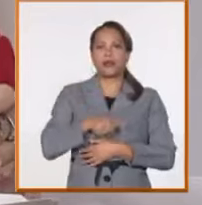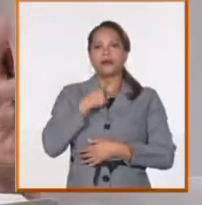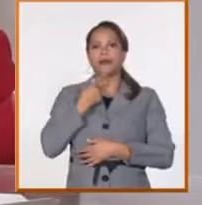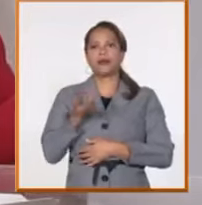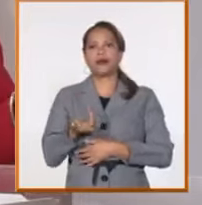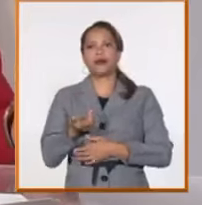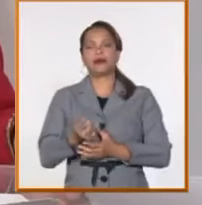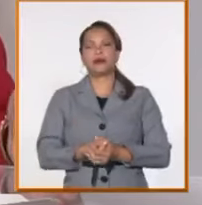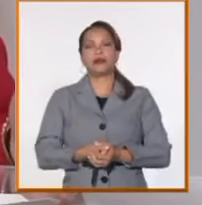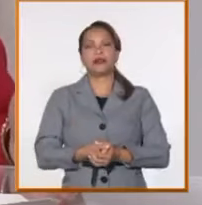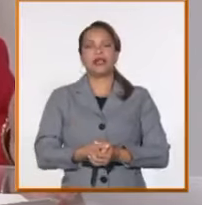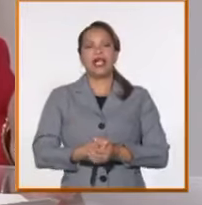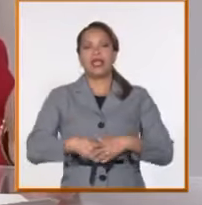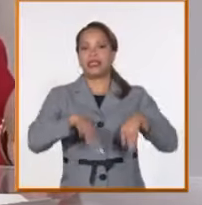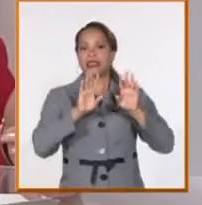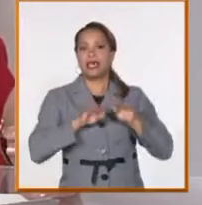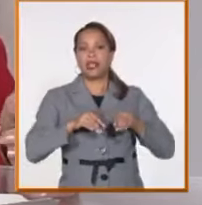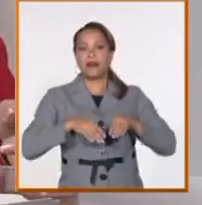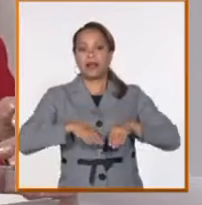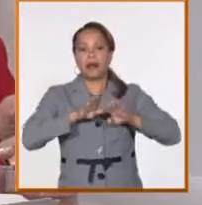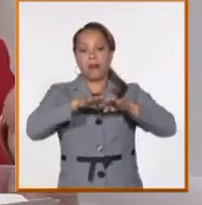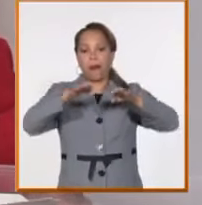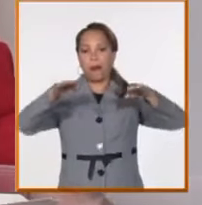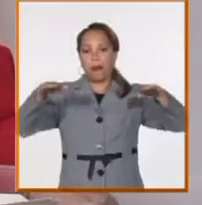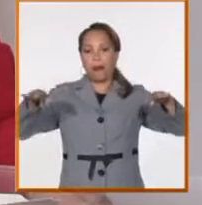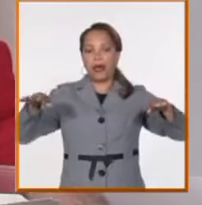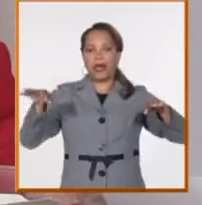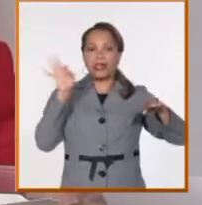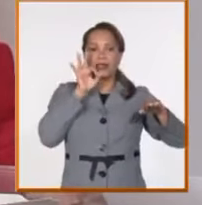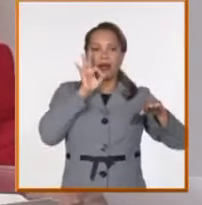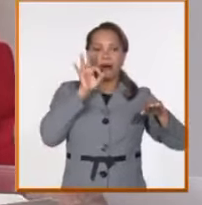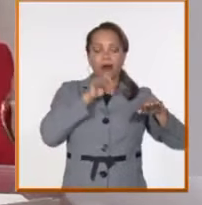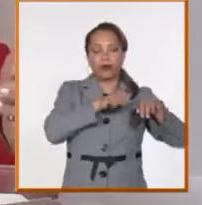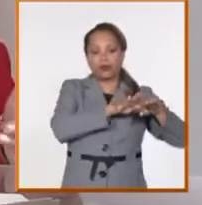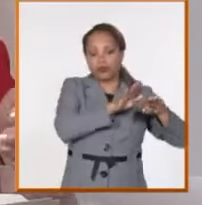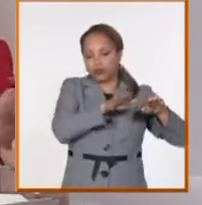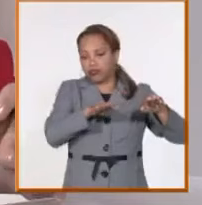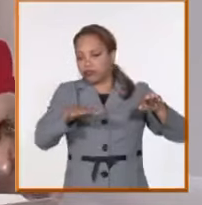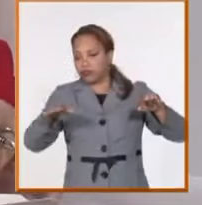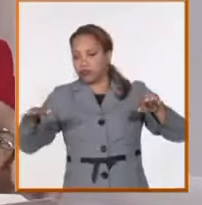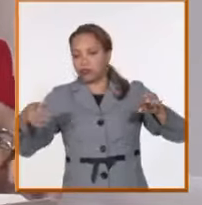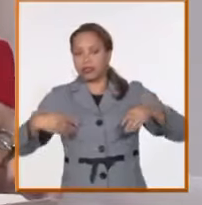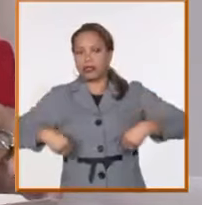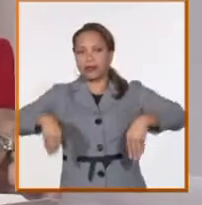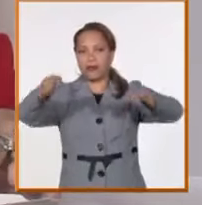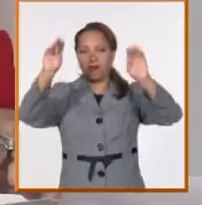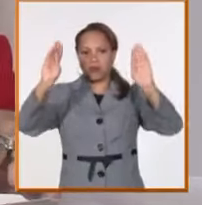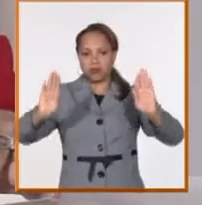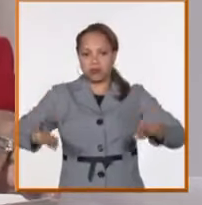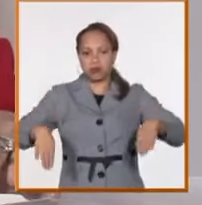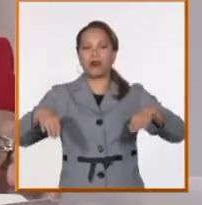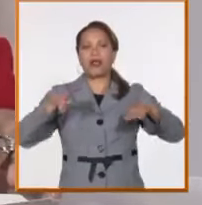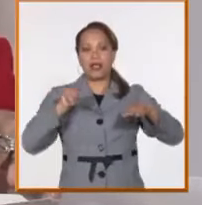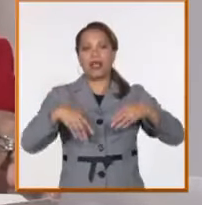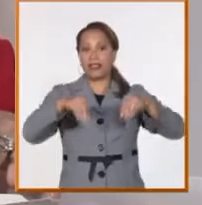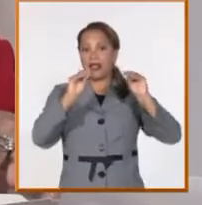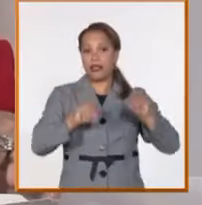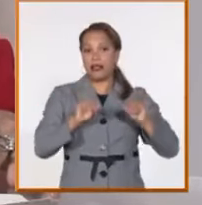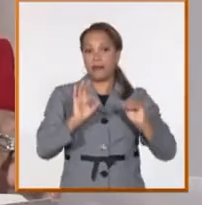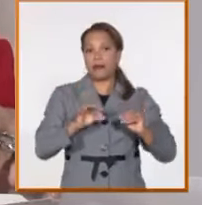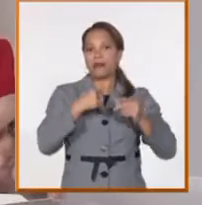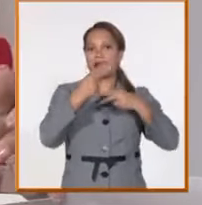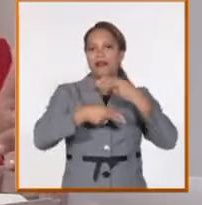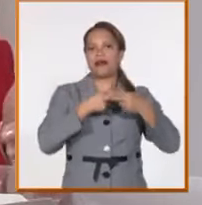cobertores la tela para tapar tabaco que hacen nuestros trabajadores producen nuestros trabajadores en la empresa téxtil bellot que está ubicada en